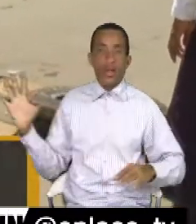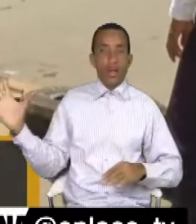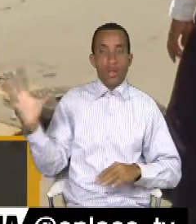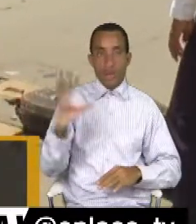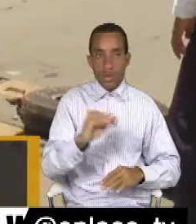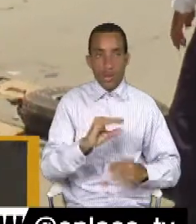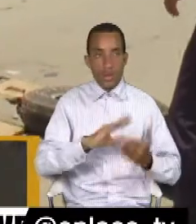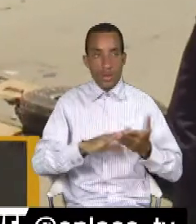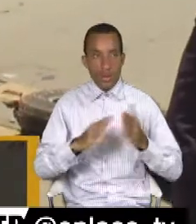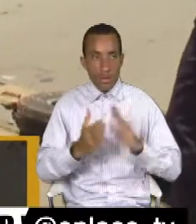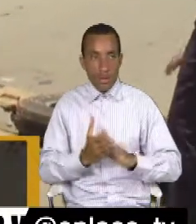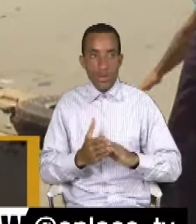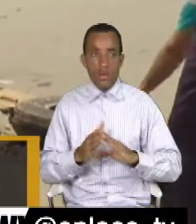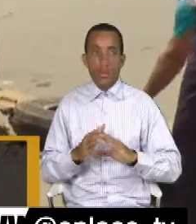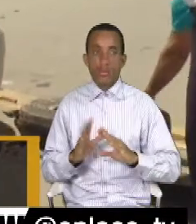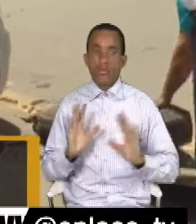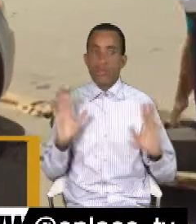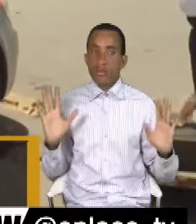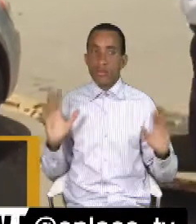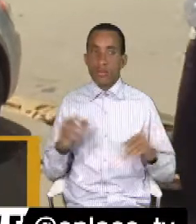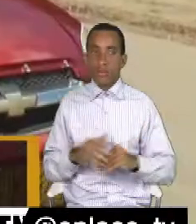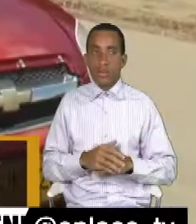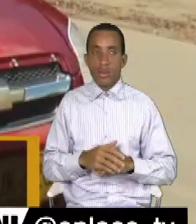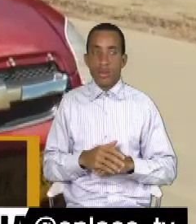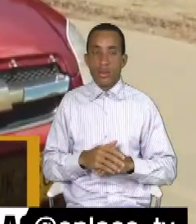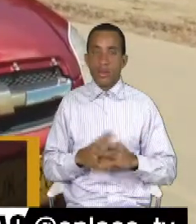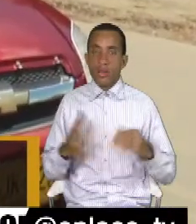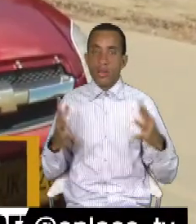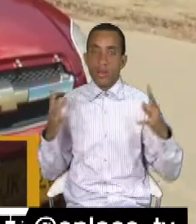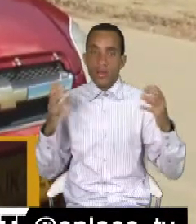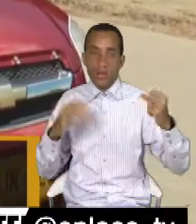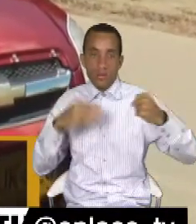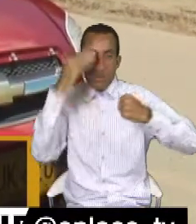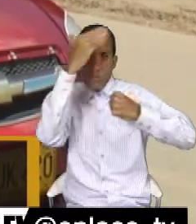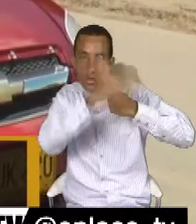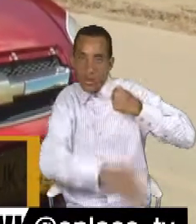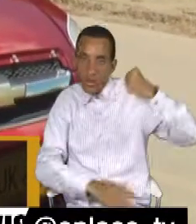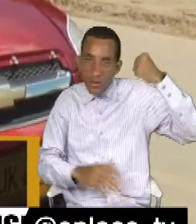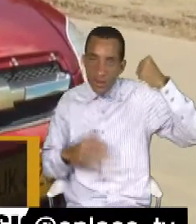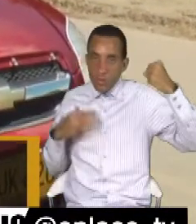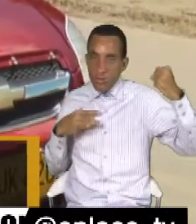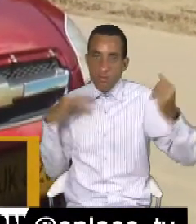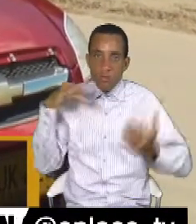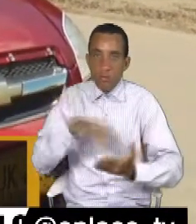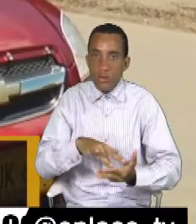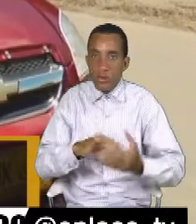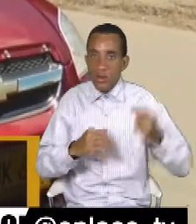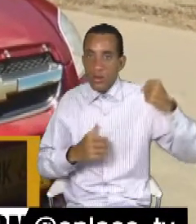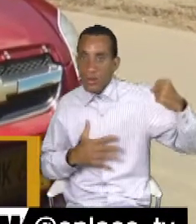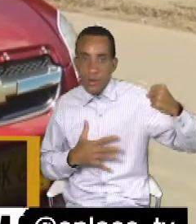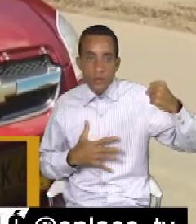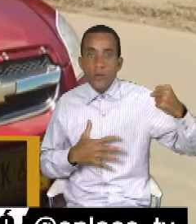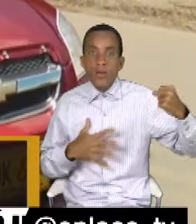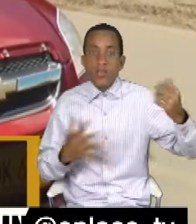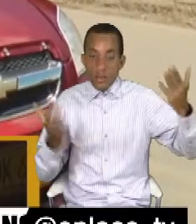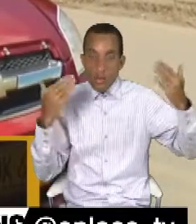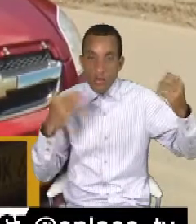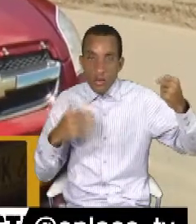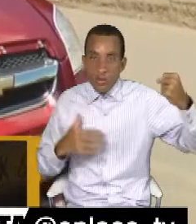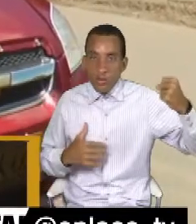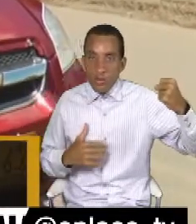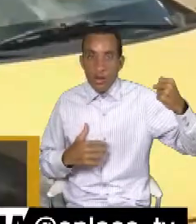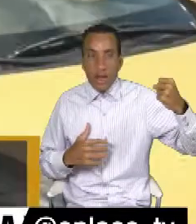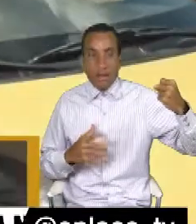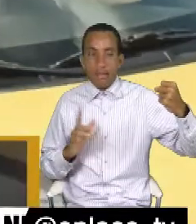de una forma pacífica, no nos hemos dejado provocar de esta gente del ESMAD, que siempre ingresa a este campo es a provocar esta comunidad, una comunidad que